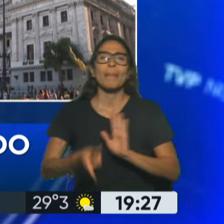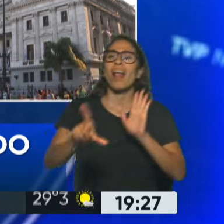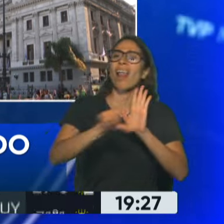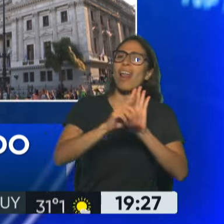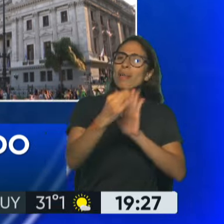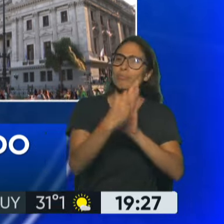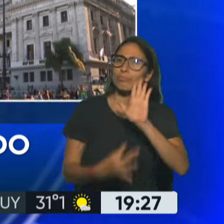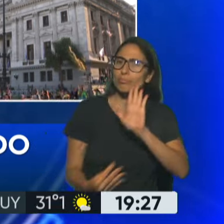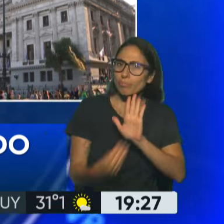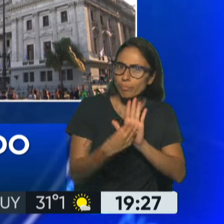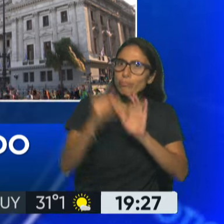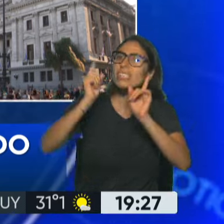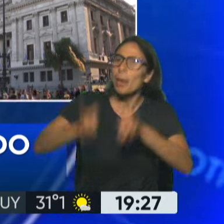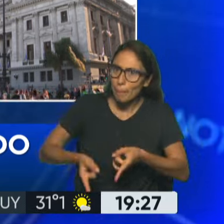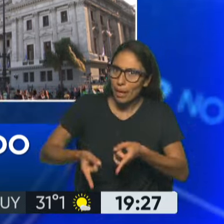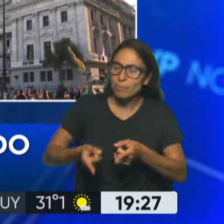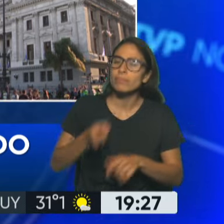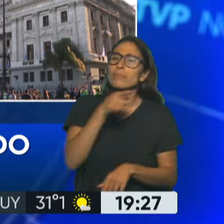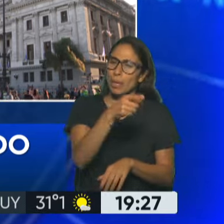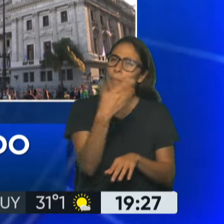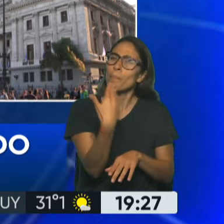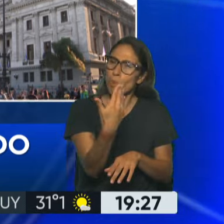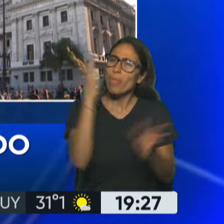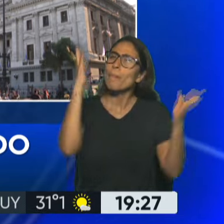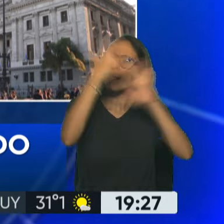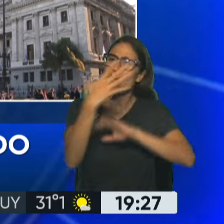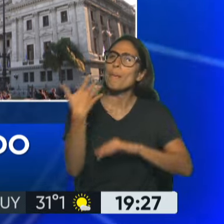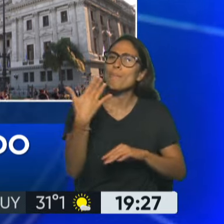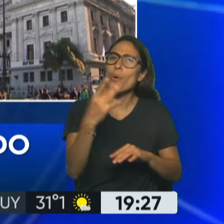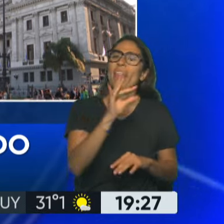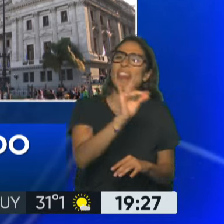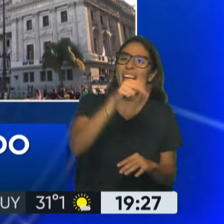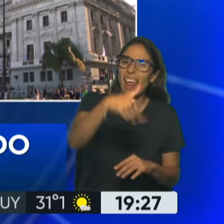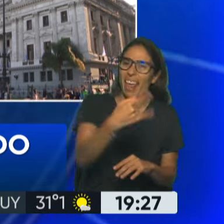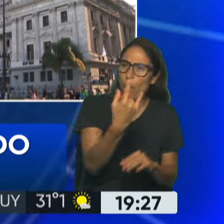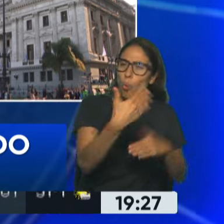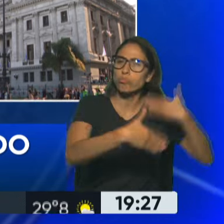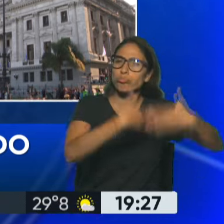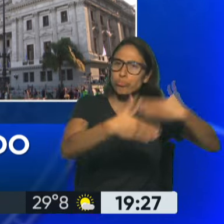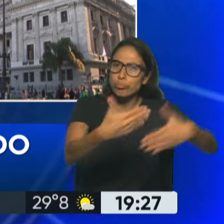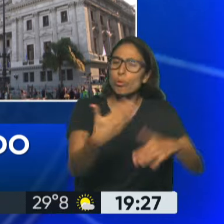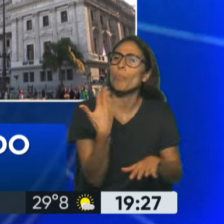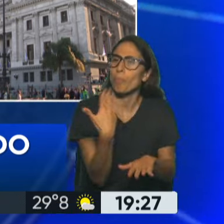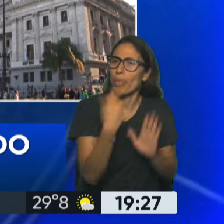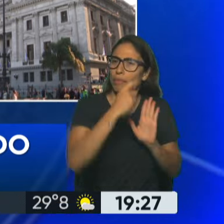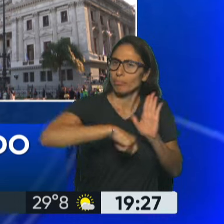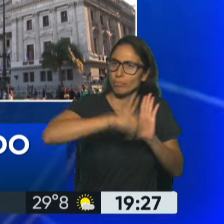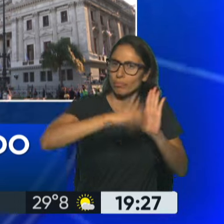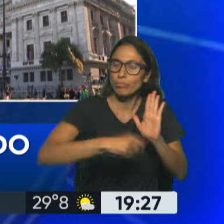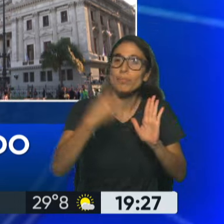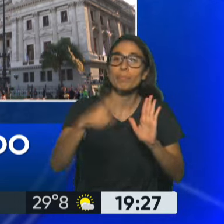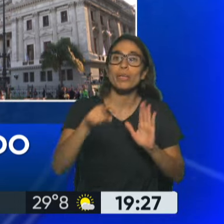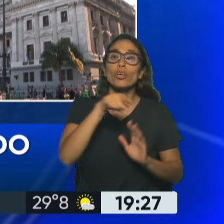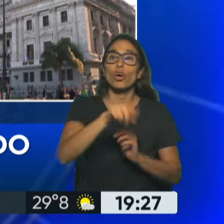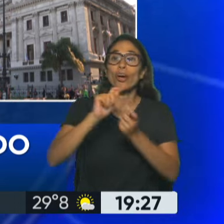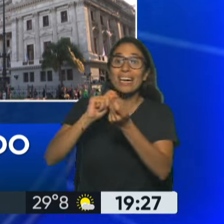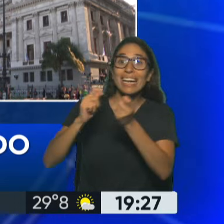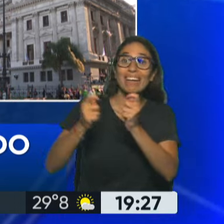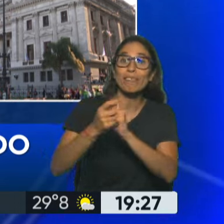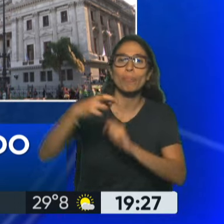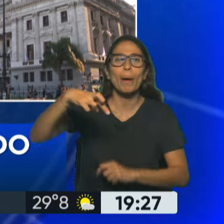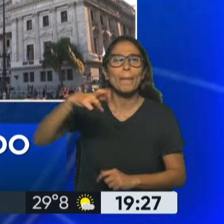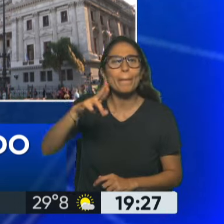materias claves que él necesita para hacer reformas de fondo básicamente te voy a numerar dos una es la reforma provisional y la reforma